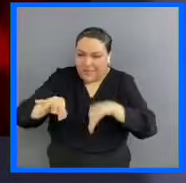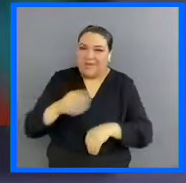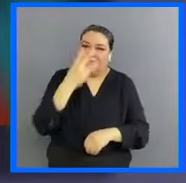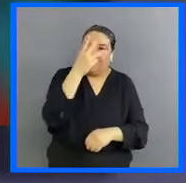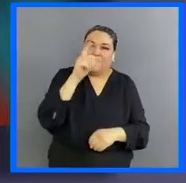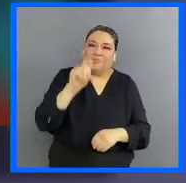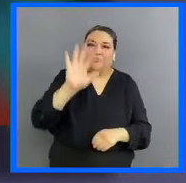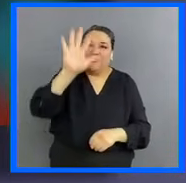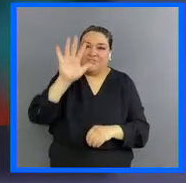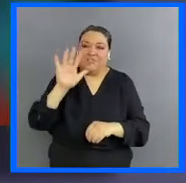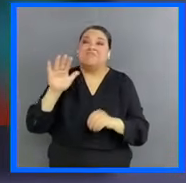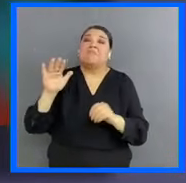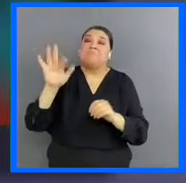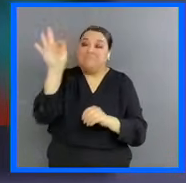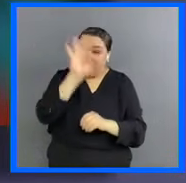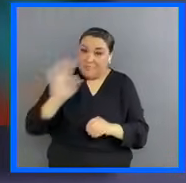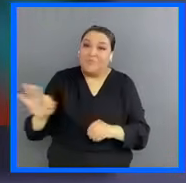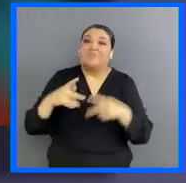laboral, con